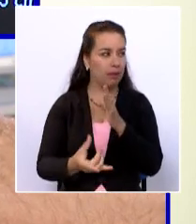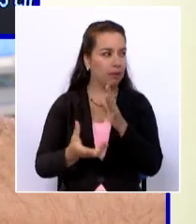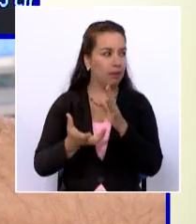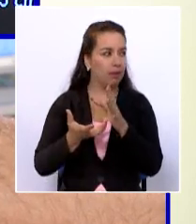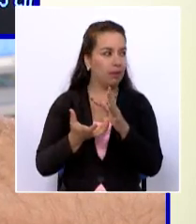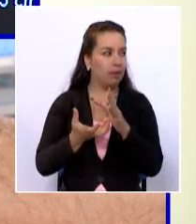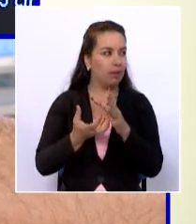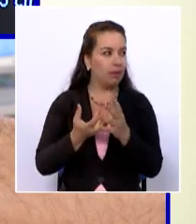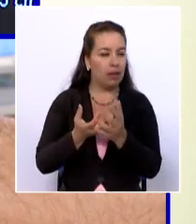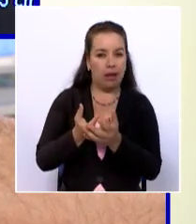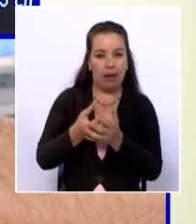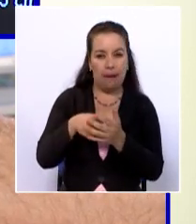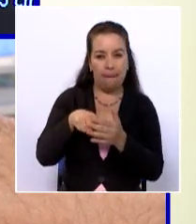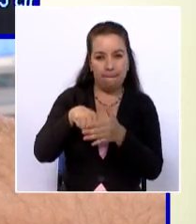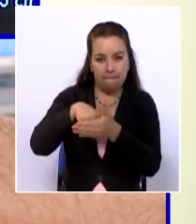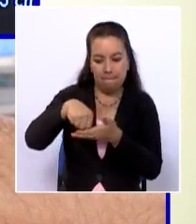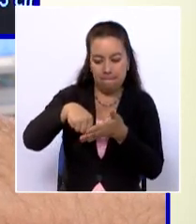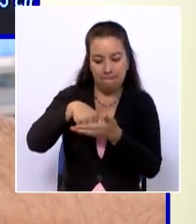d